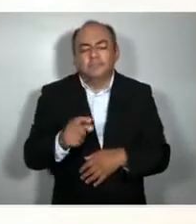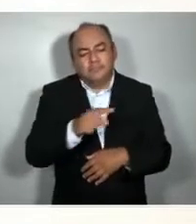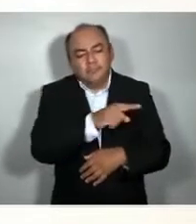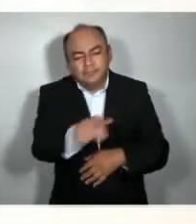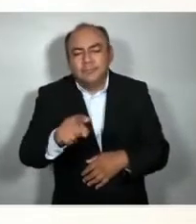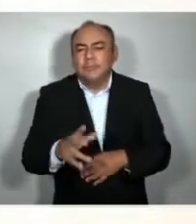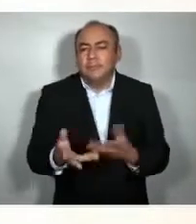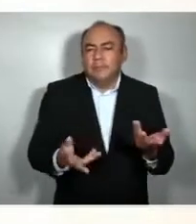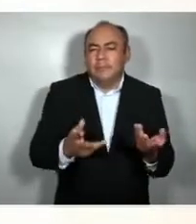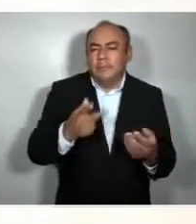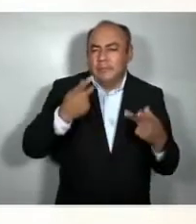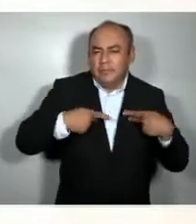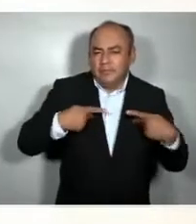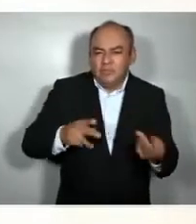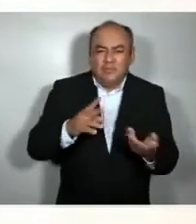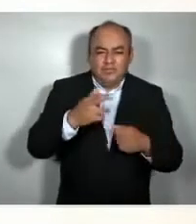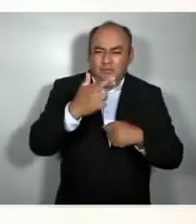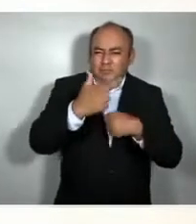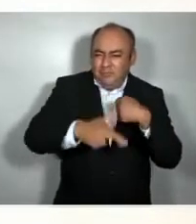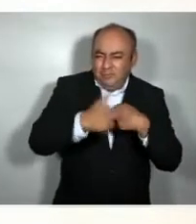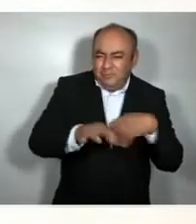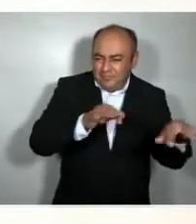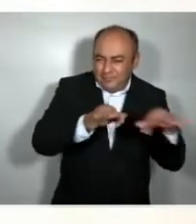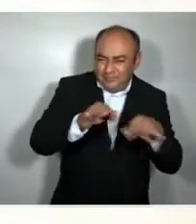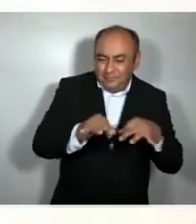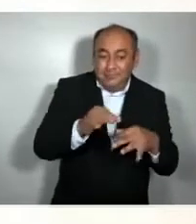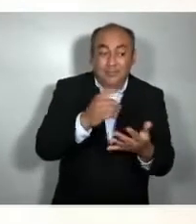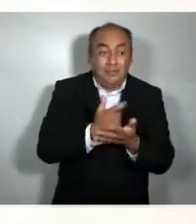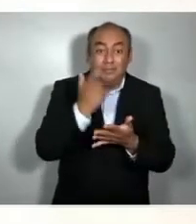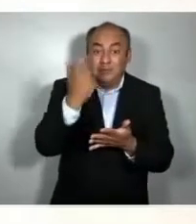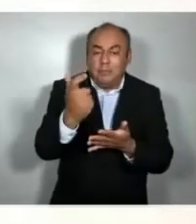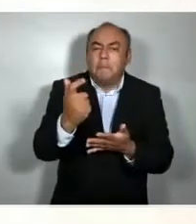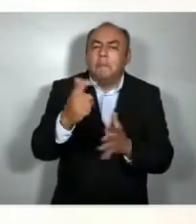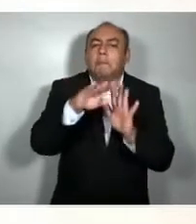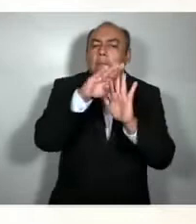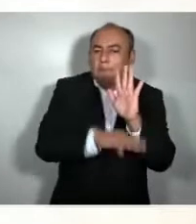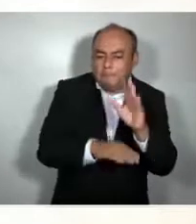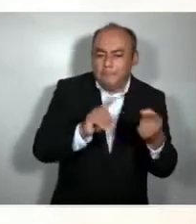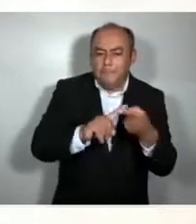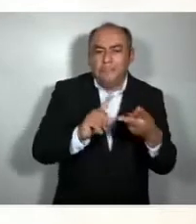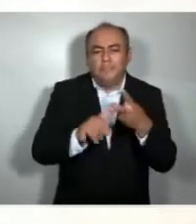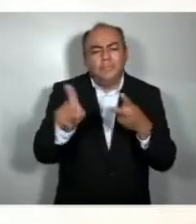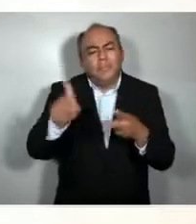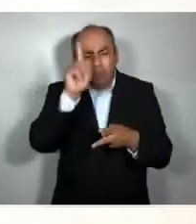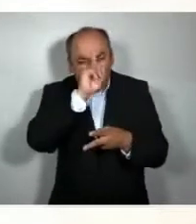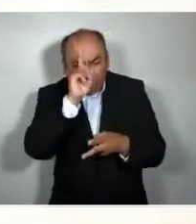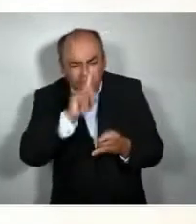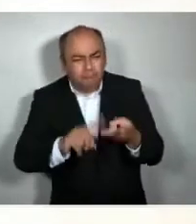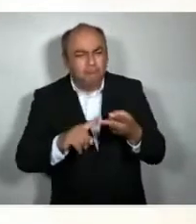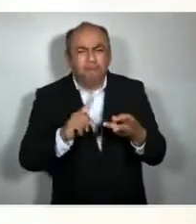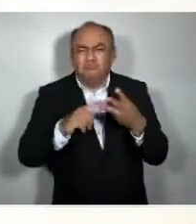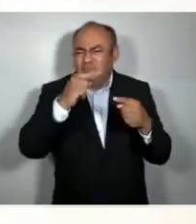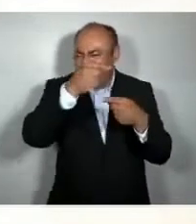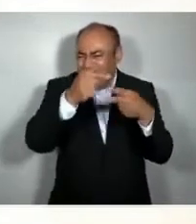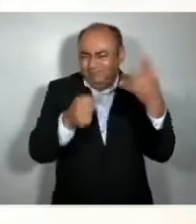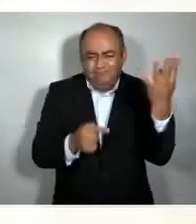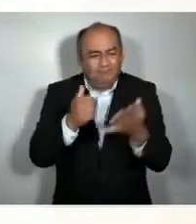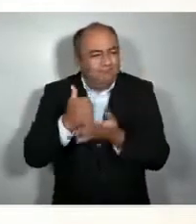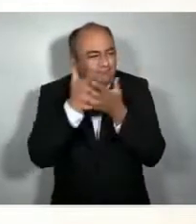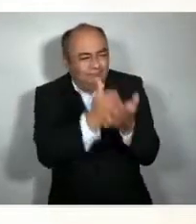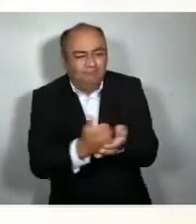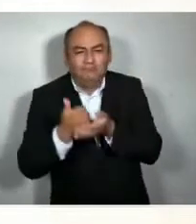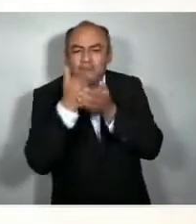de trabajo ante el IMSS, acceder a recursos digitales y recibir asesorías personalizadas para poder